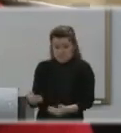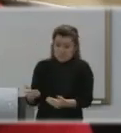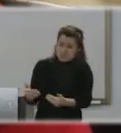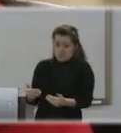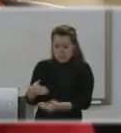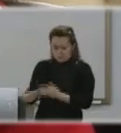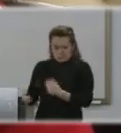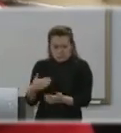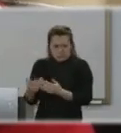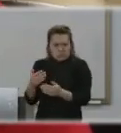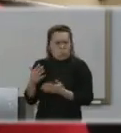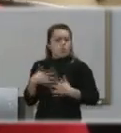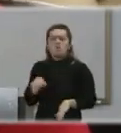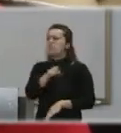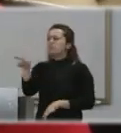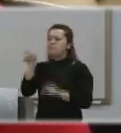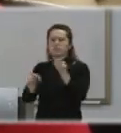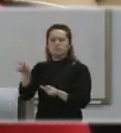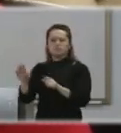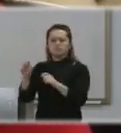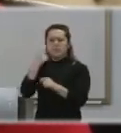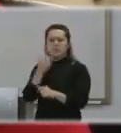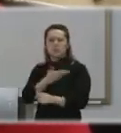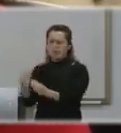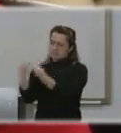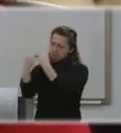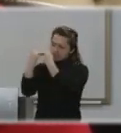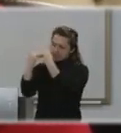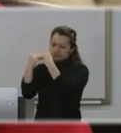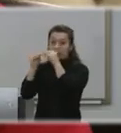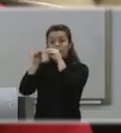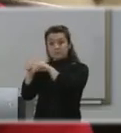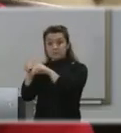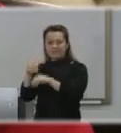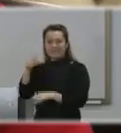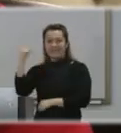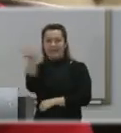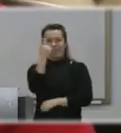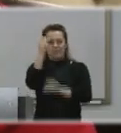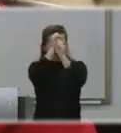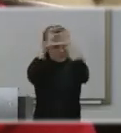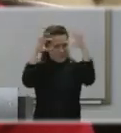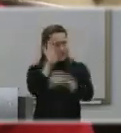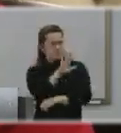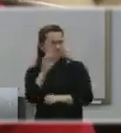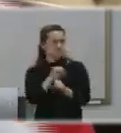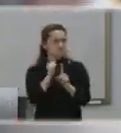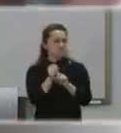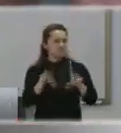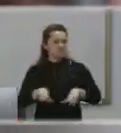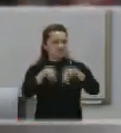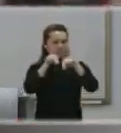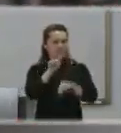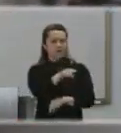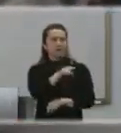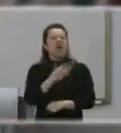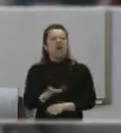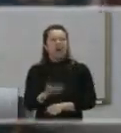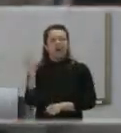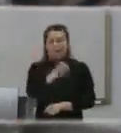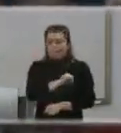de discapacidad. Y de acuerdo al imaginario que nos brinde la sociedad, porque se tiene muy